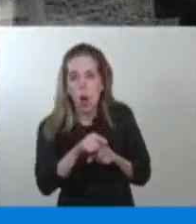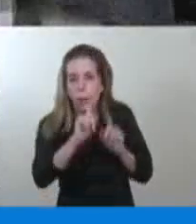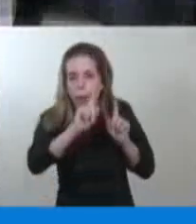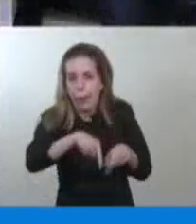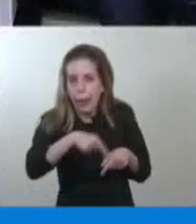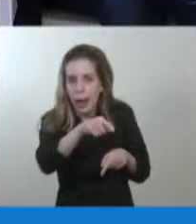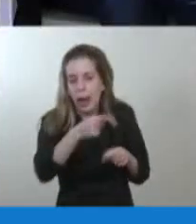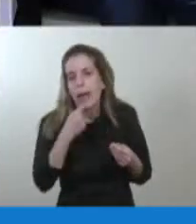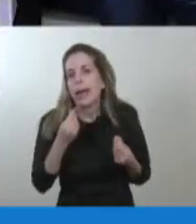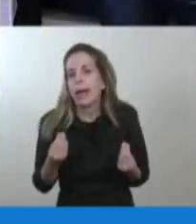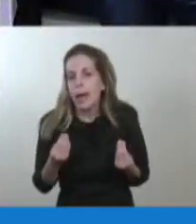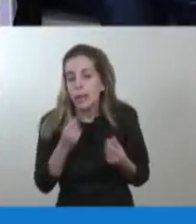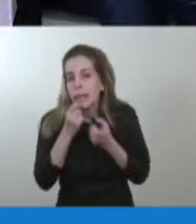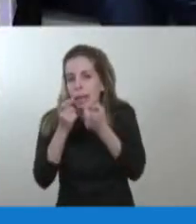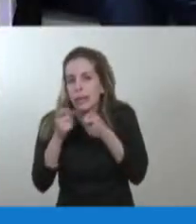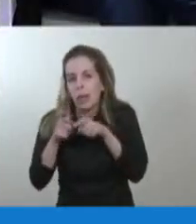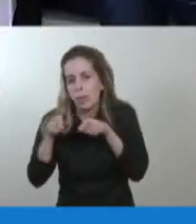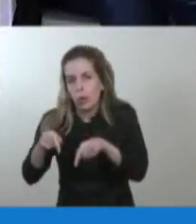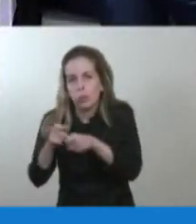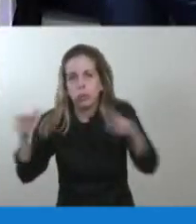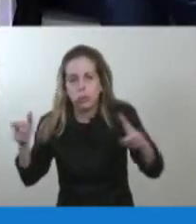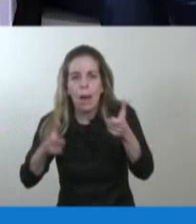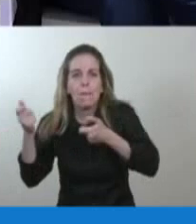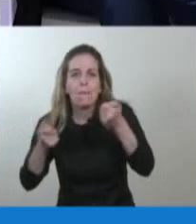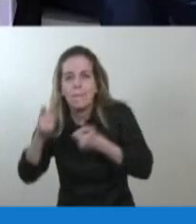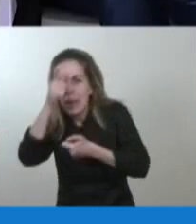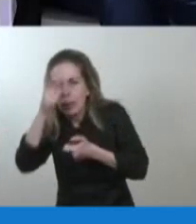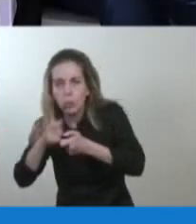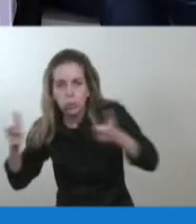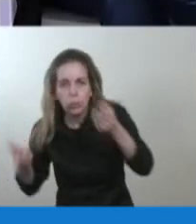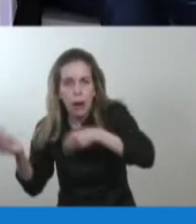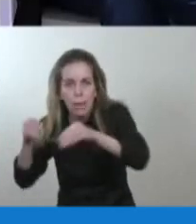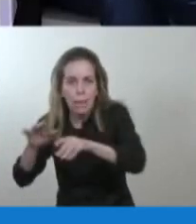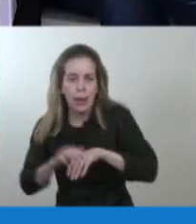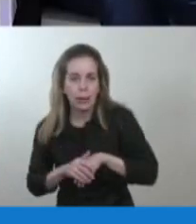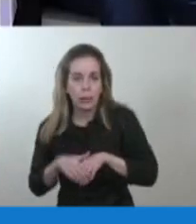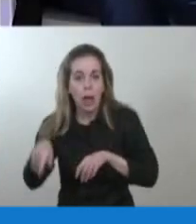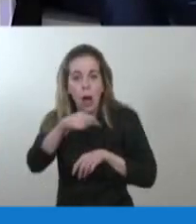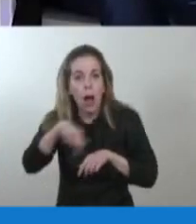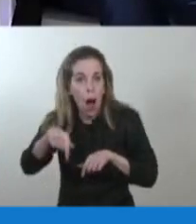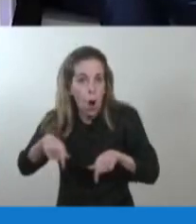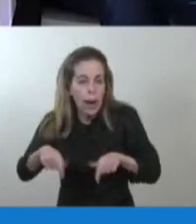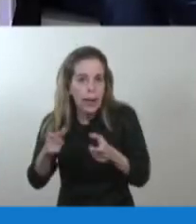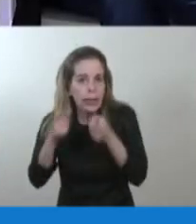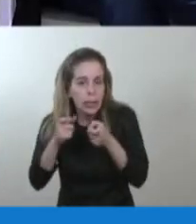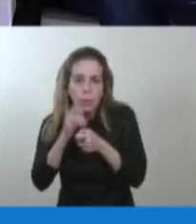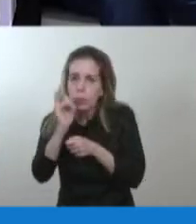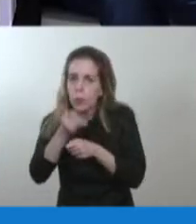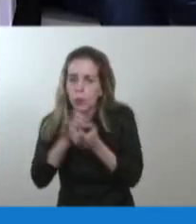que necesitemos más patrulleros y más equipamiento necesitamos combatir